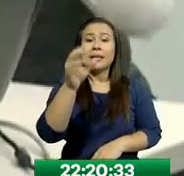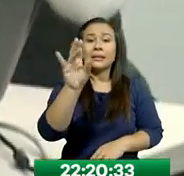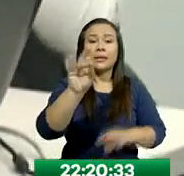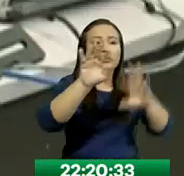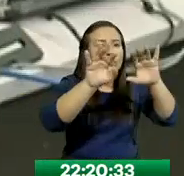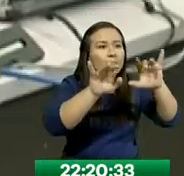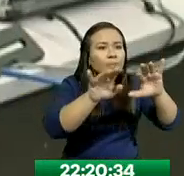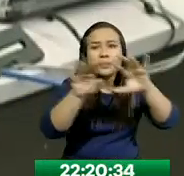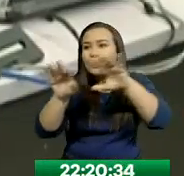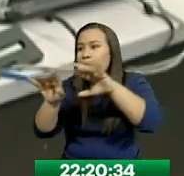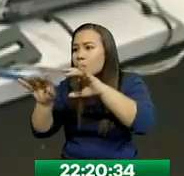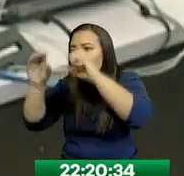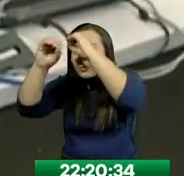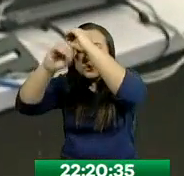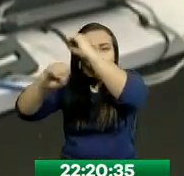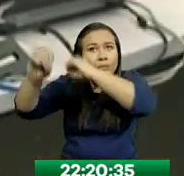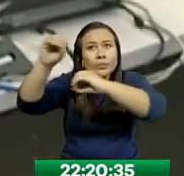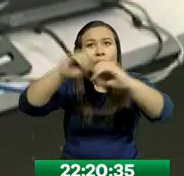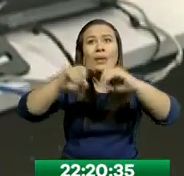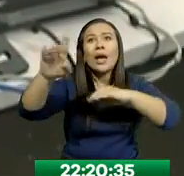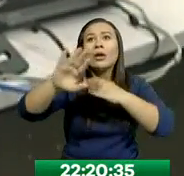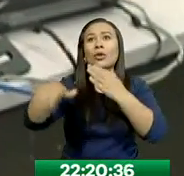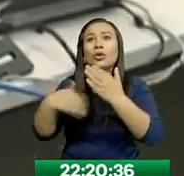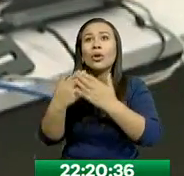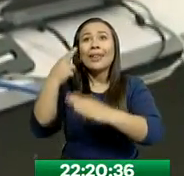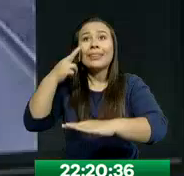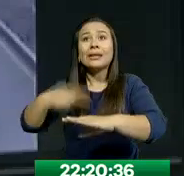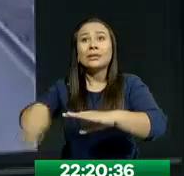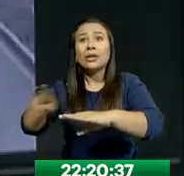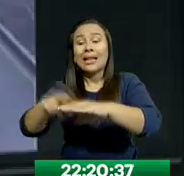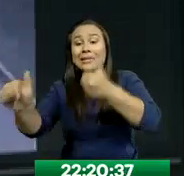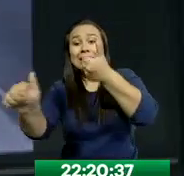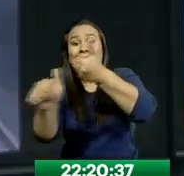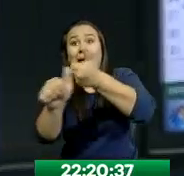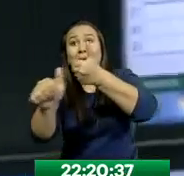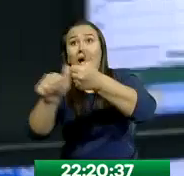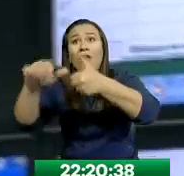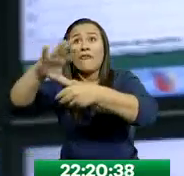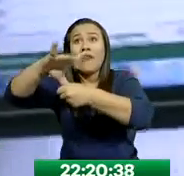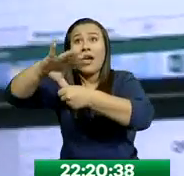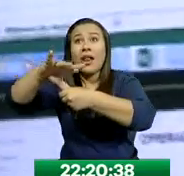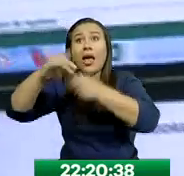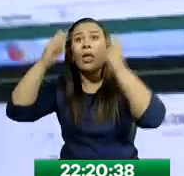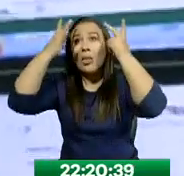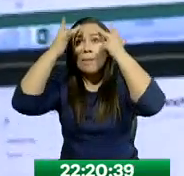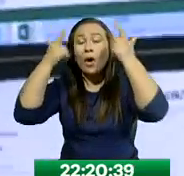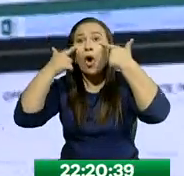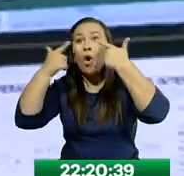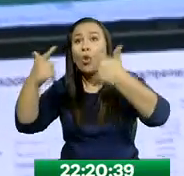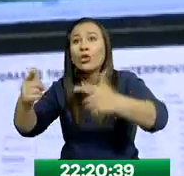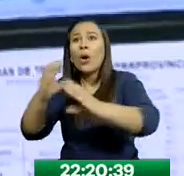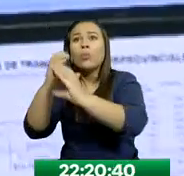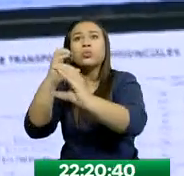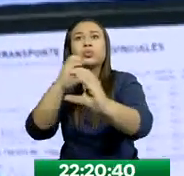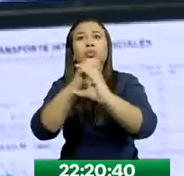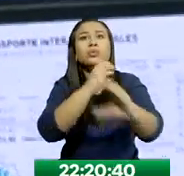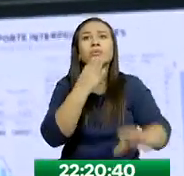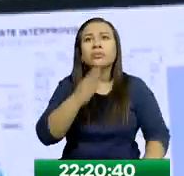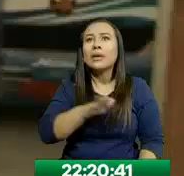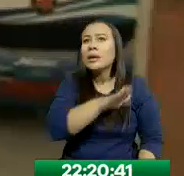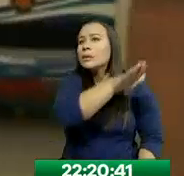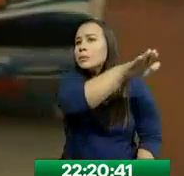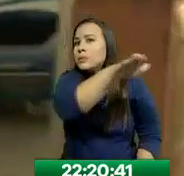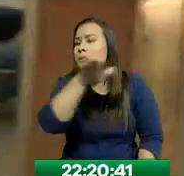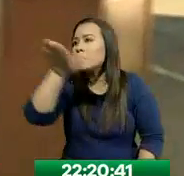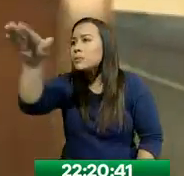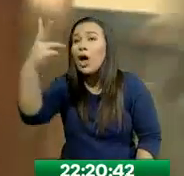de monitoreo operarán a nivel nacional en el feriado que se avecina. Esto con el objetivo de vigilar el comportamiento de las alrededor